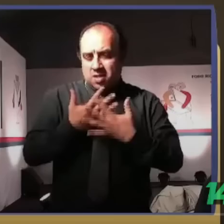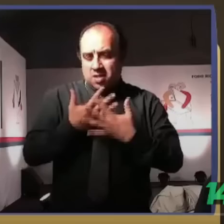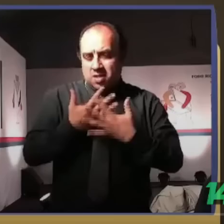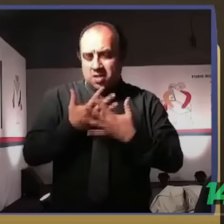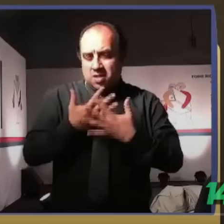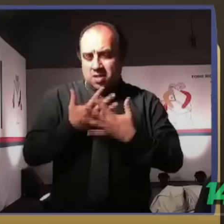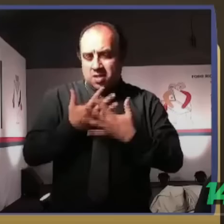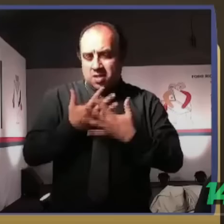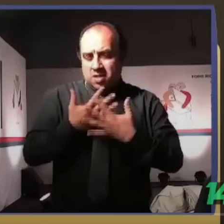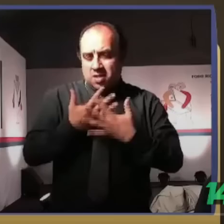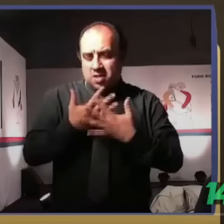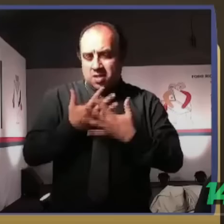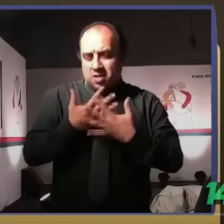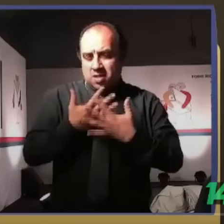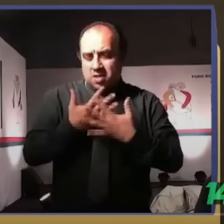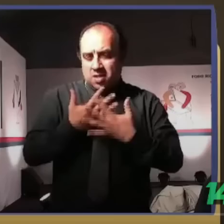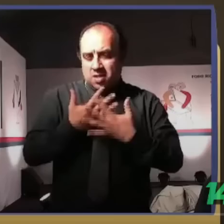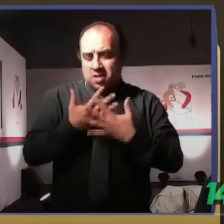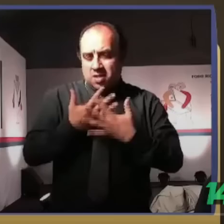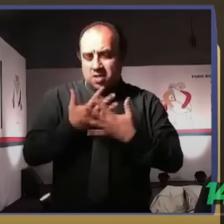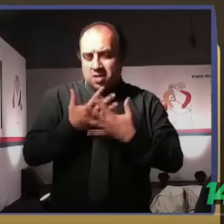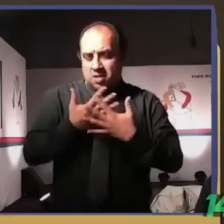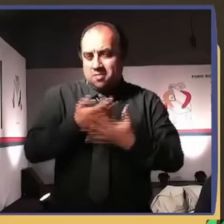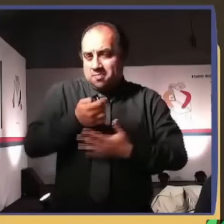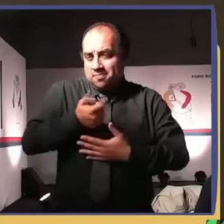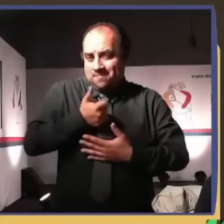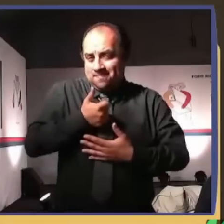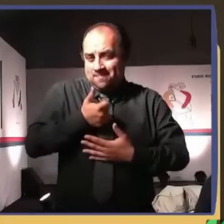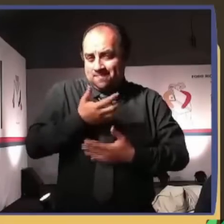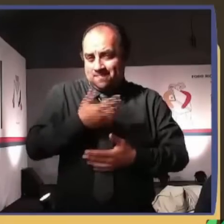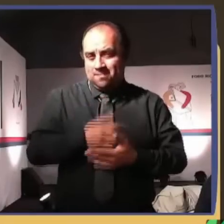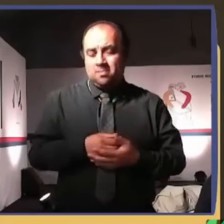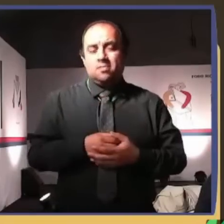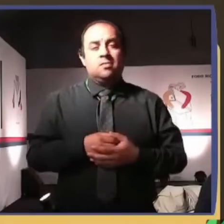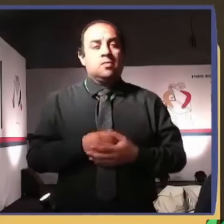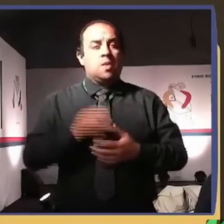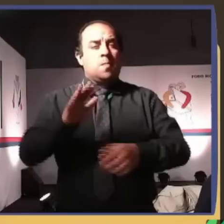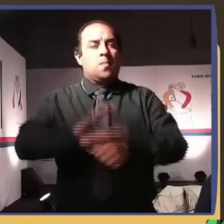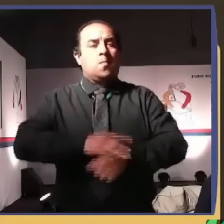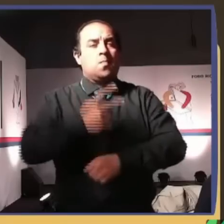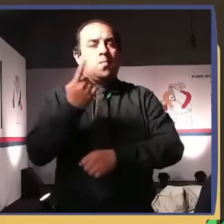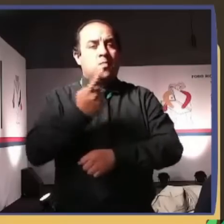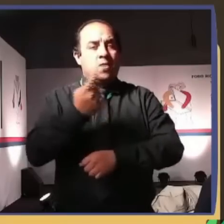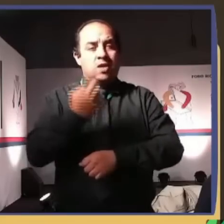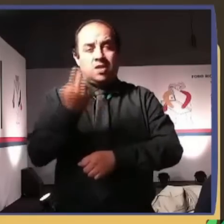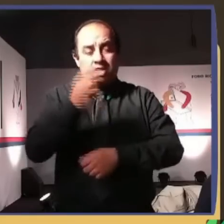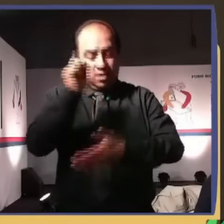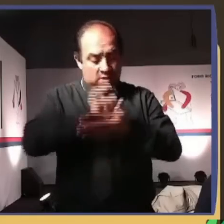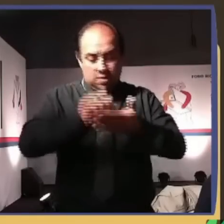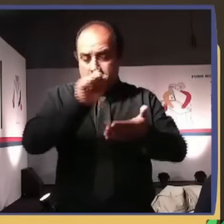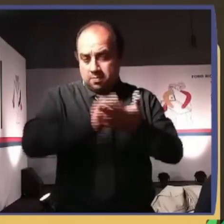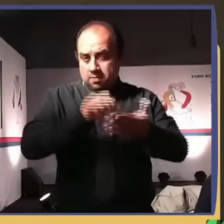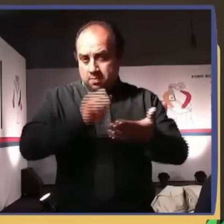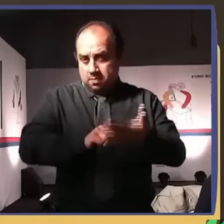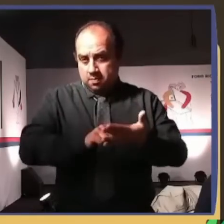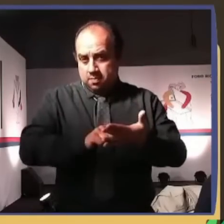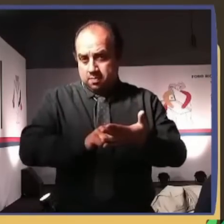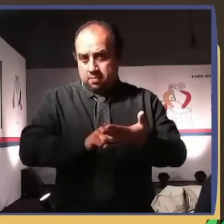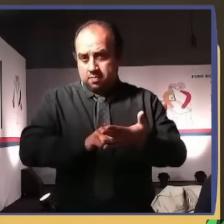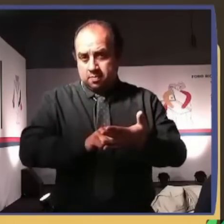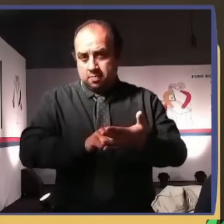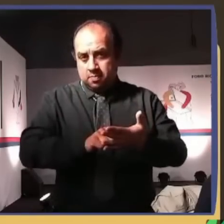usted lo que dice, lo que se dijo ahí, parte de lo que se dijo. Tenemos que apuntar en algún lugar que